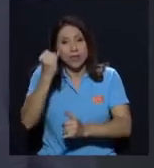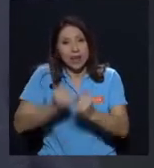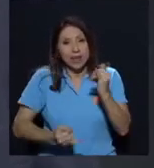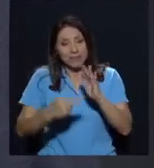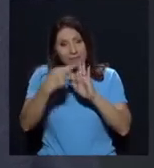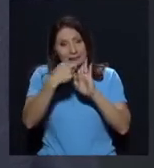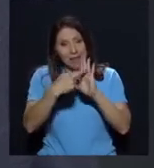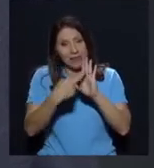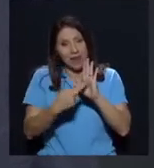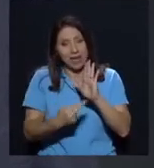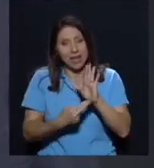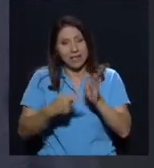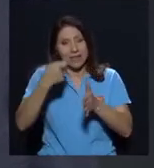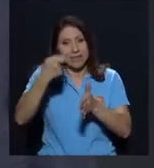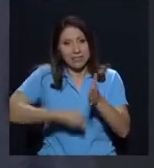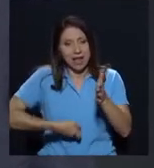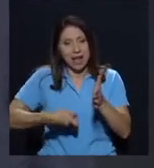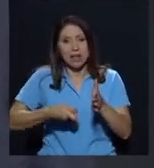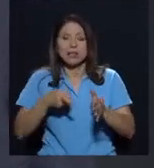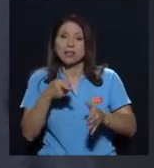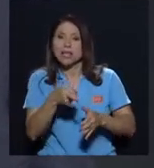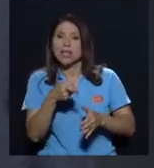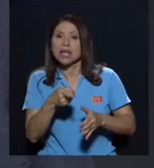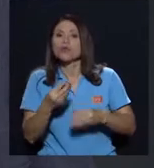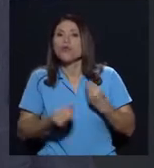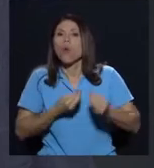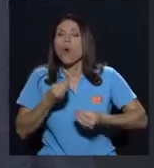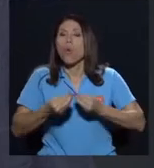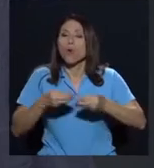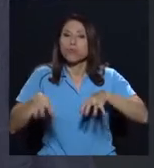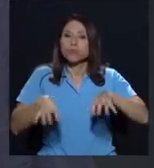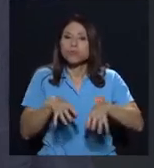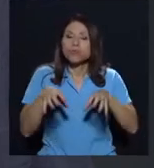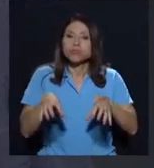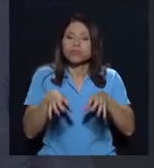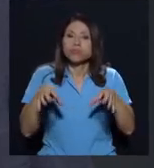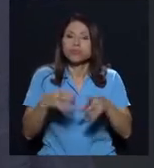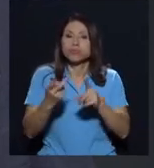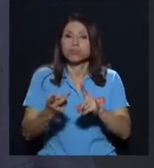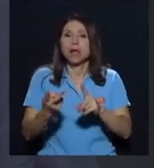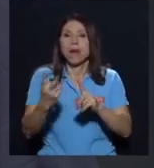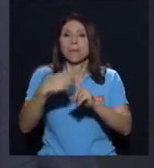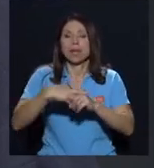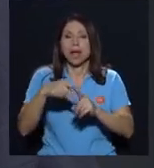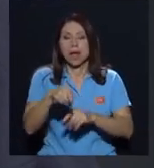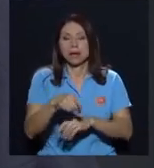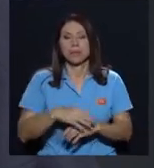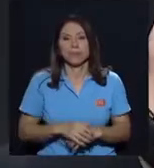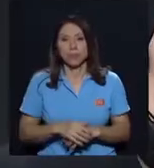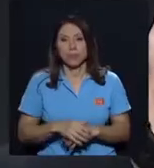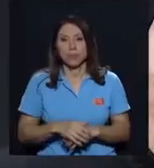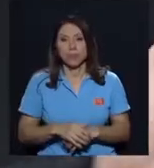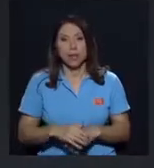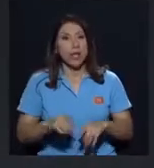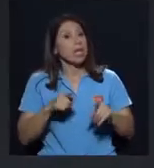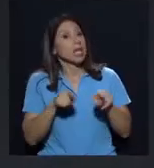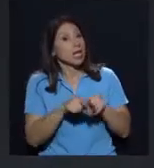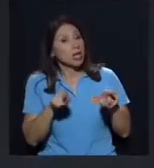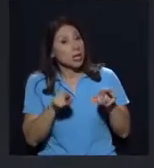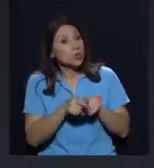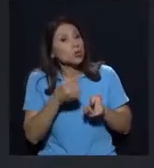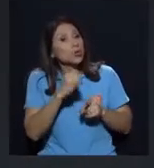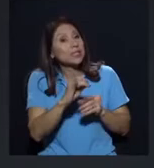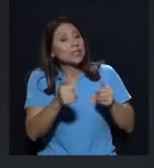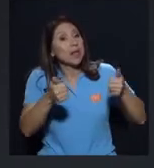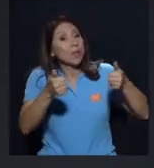era y cómo va cómo se va a llevar a cabo la aplicación el odio incluso si se aprueban reglas